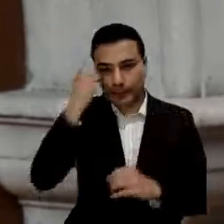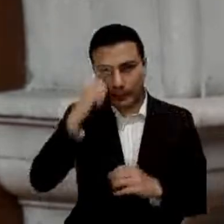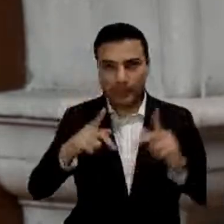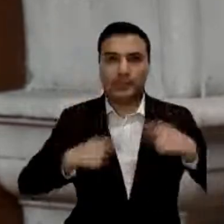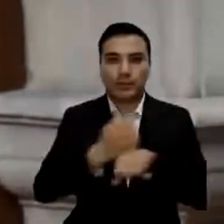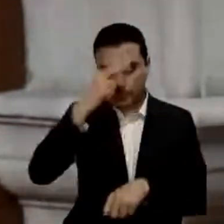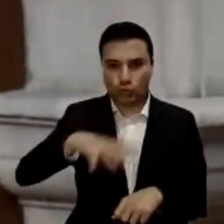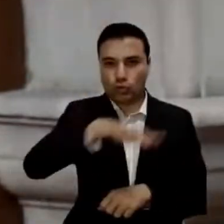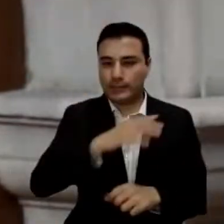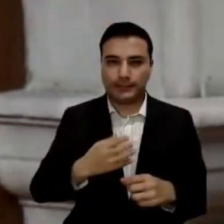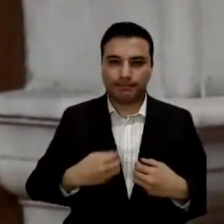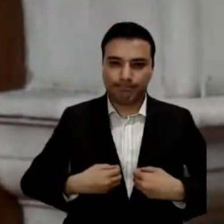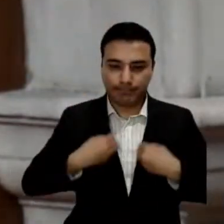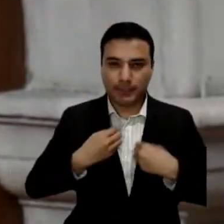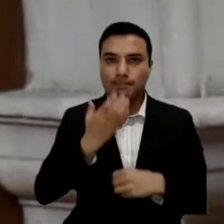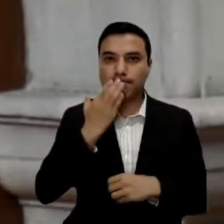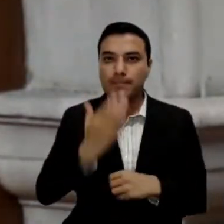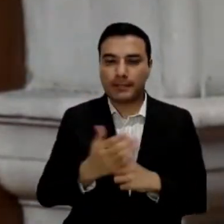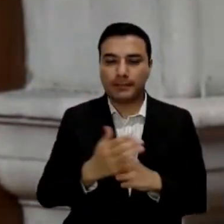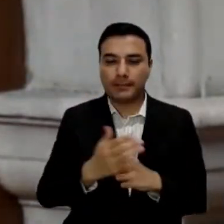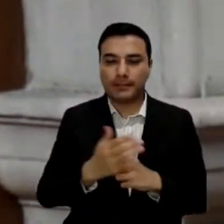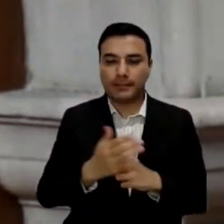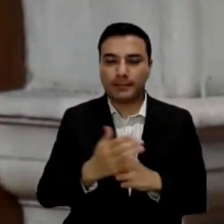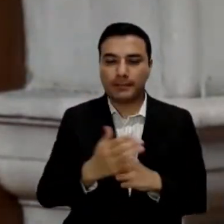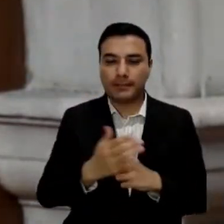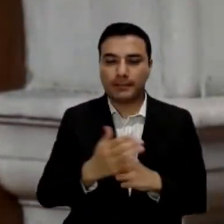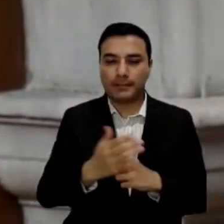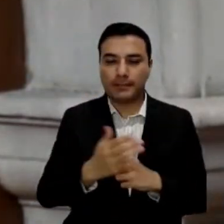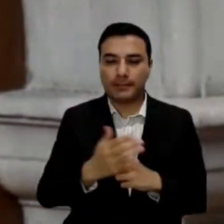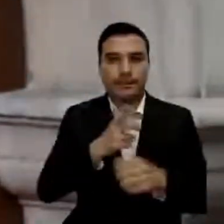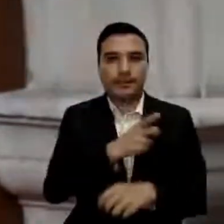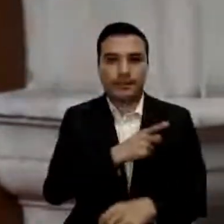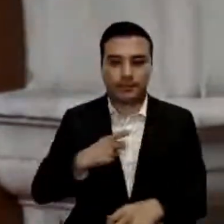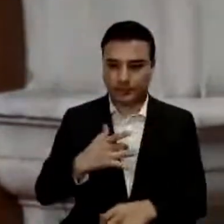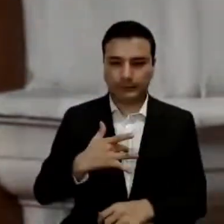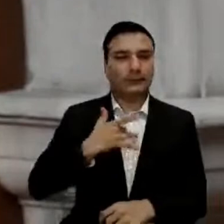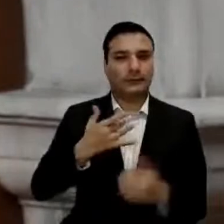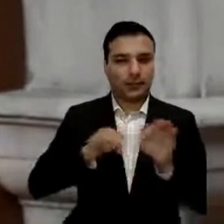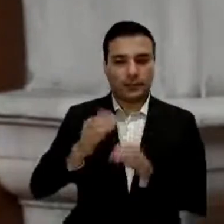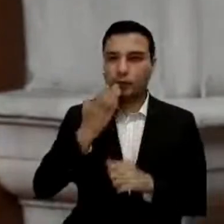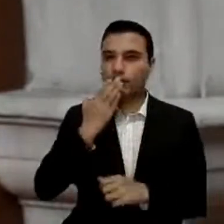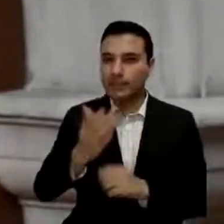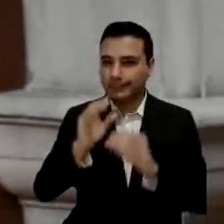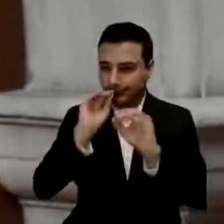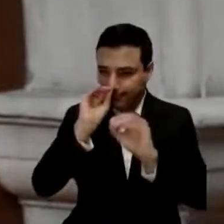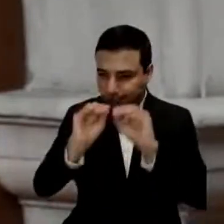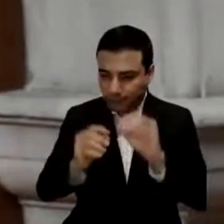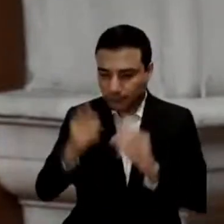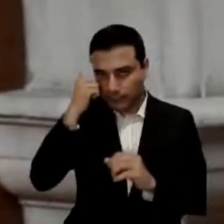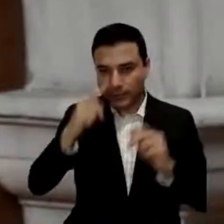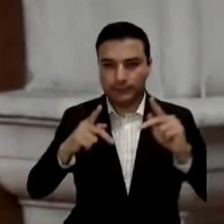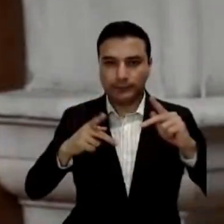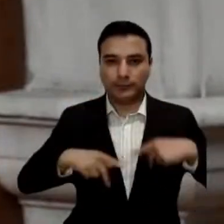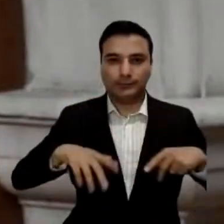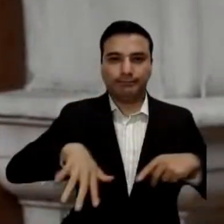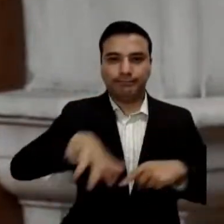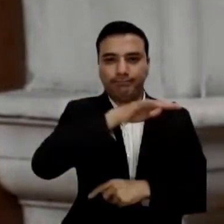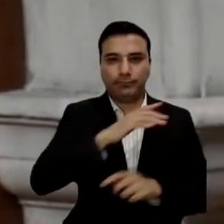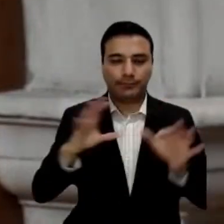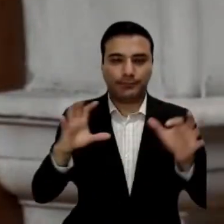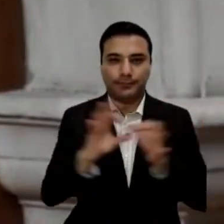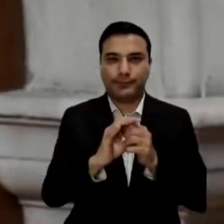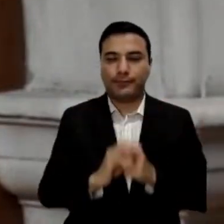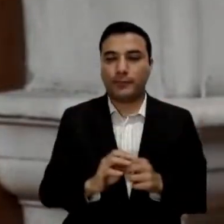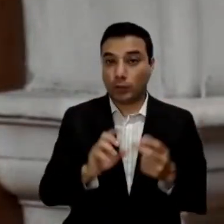con sensibilidad, eficacia hacia las necesidades de la población. En segundo